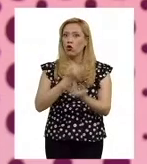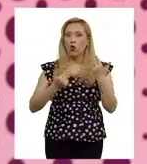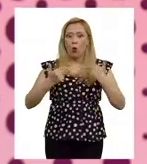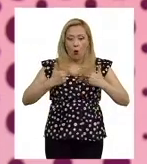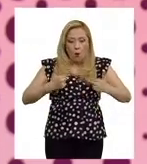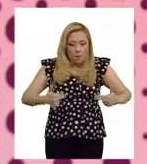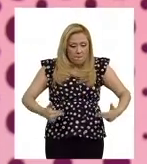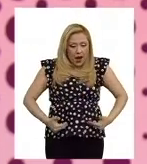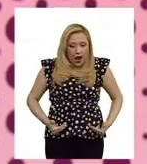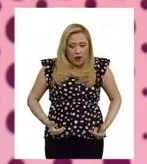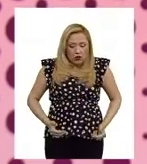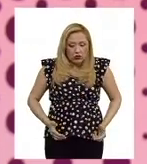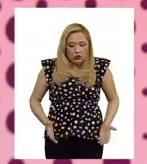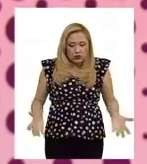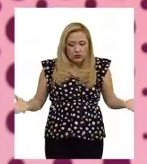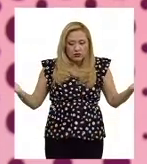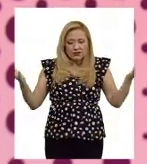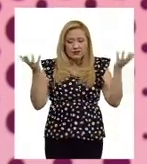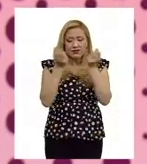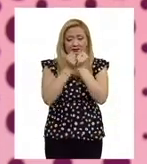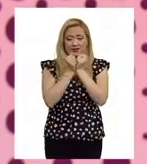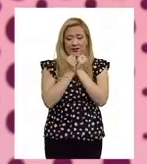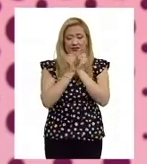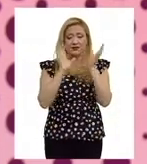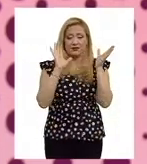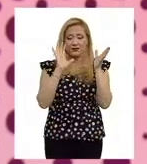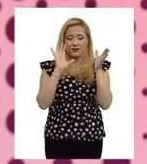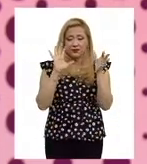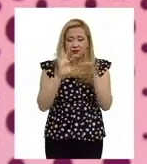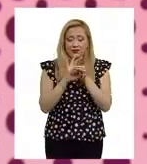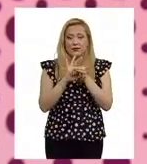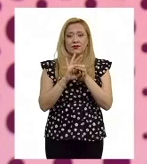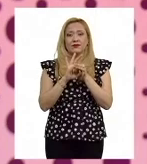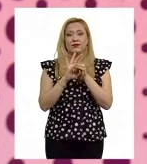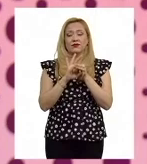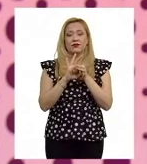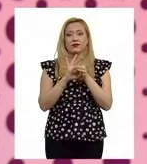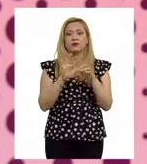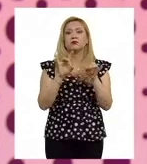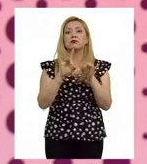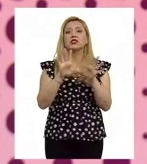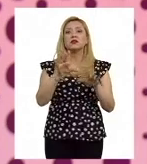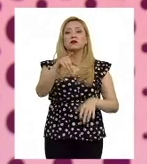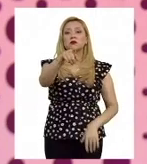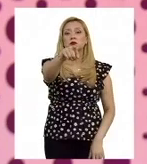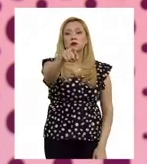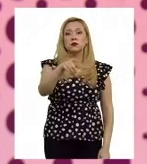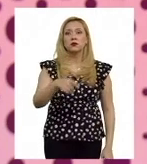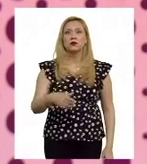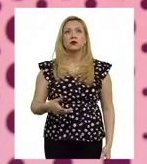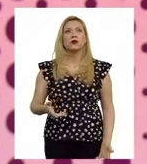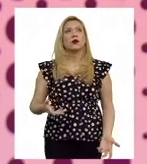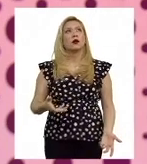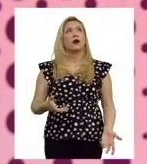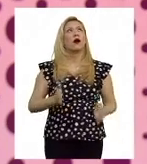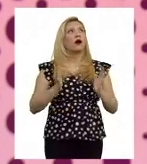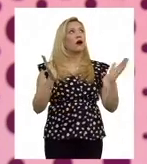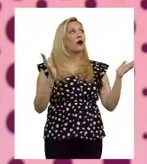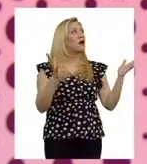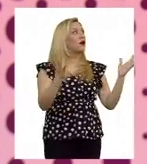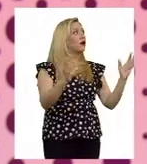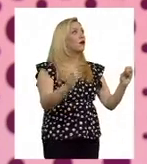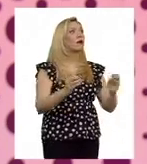compartir como humanidad, que puede detonar el tener que abandonar tu lugar de origen. Si pensabas que la causa política